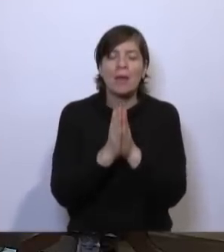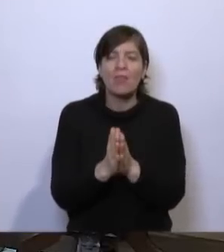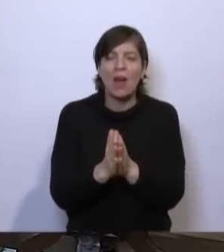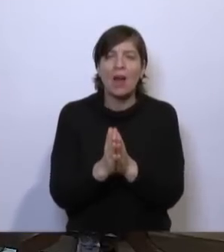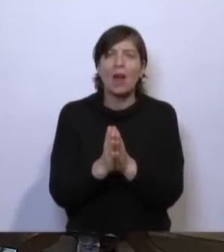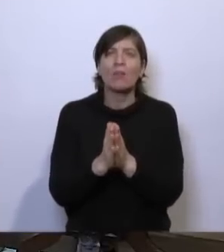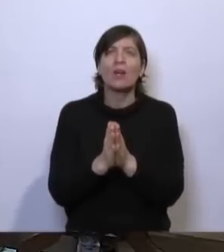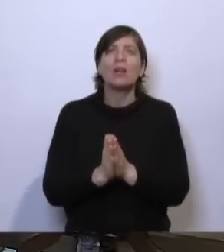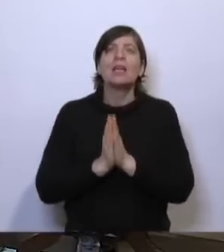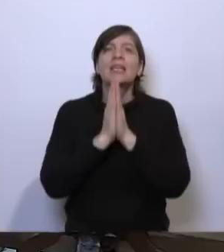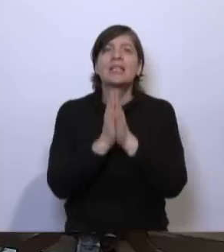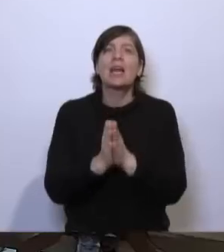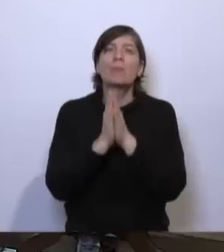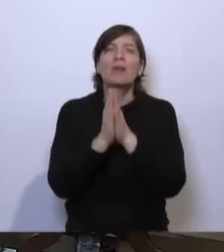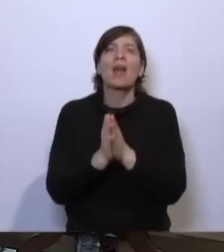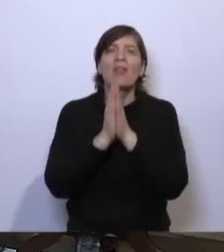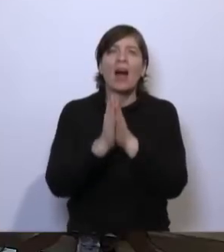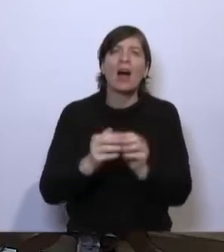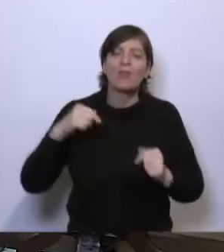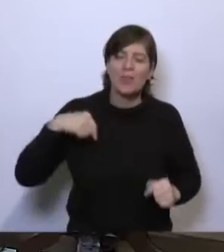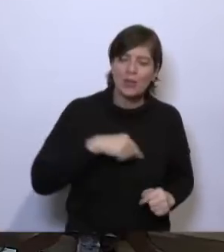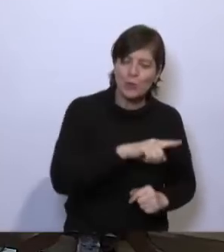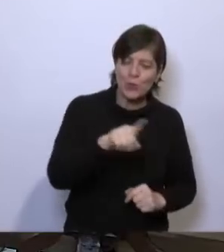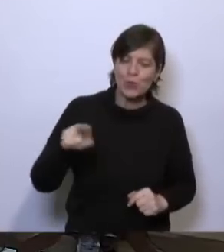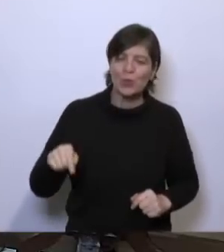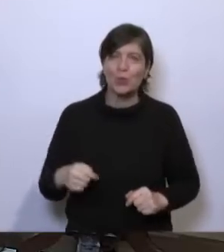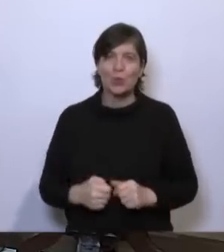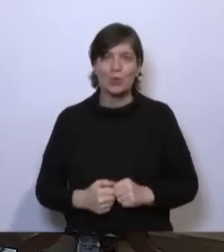ten piedad, ten piedad de